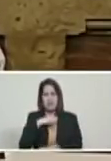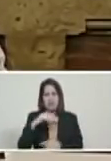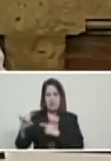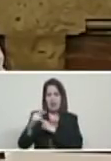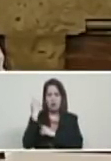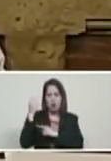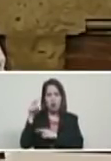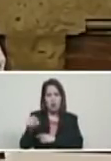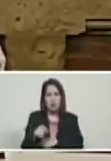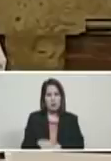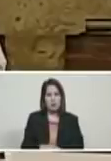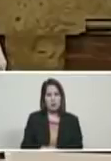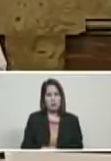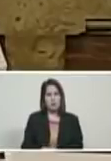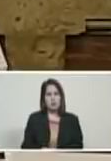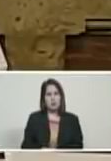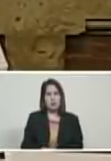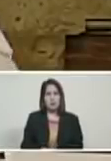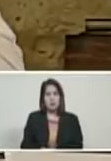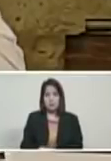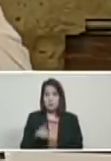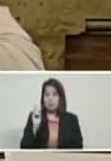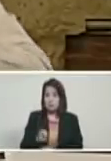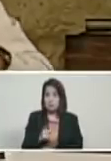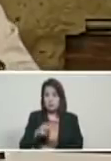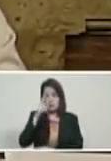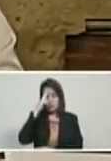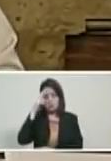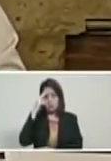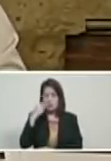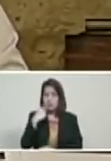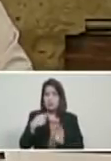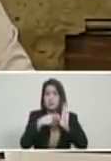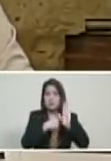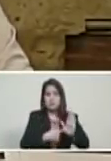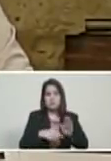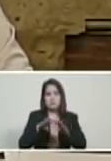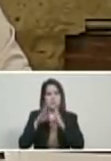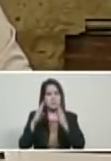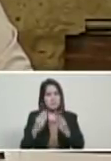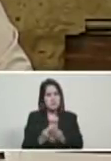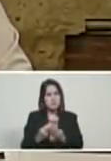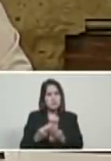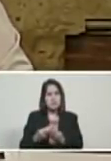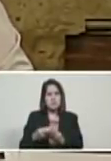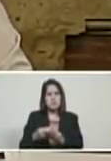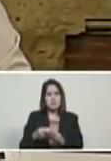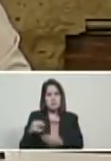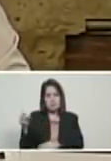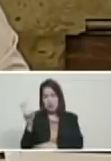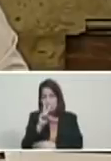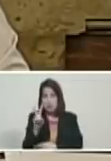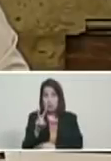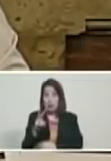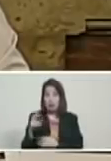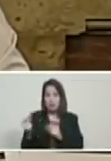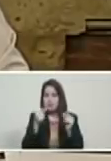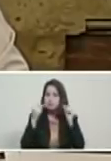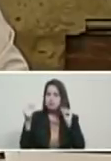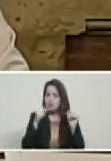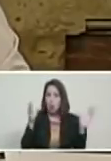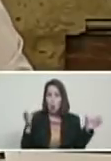Traidores, así los debe reconocer todo un país. Estuve conversando en estos días con un